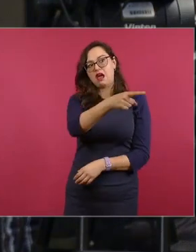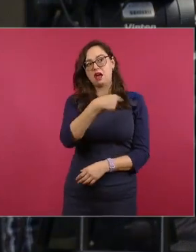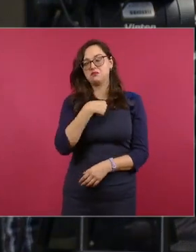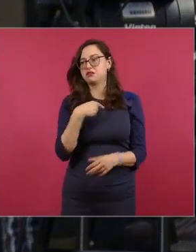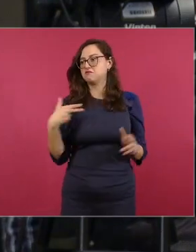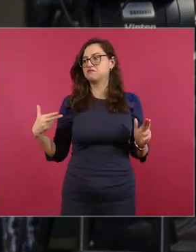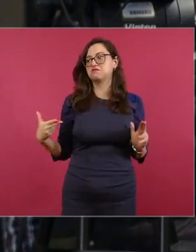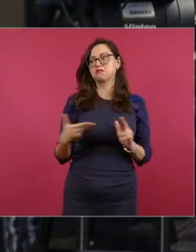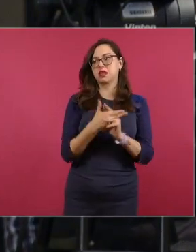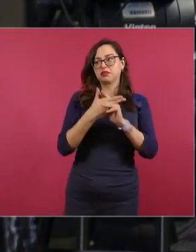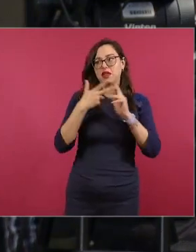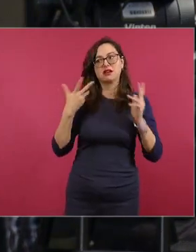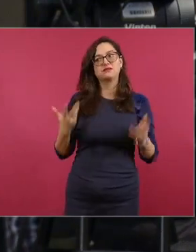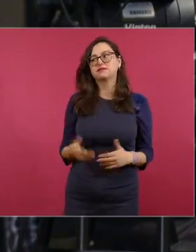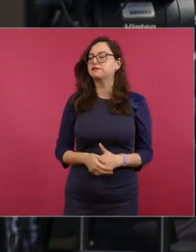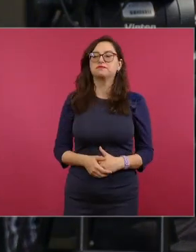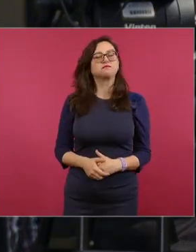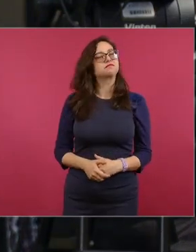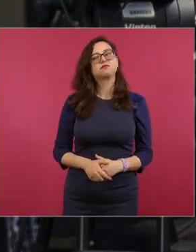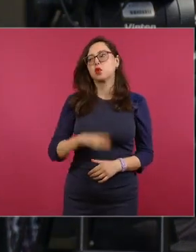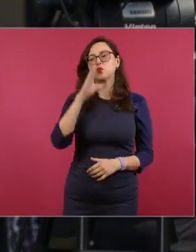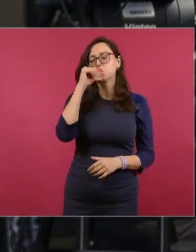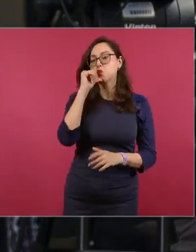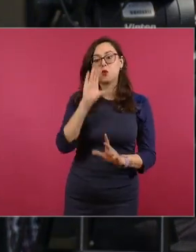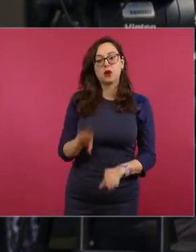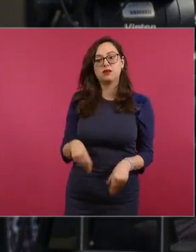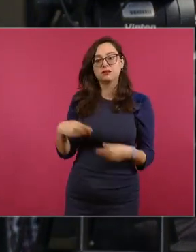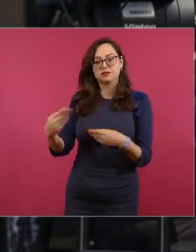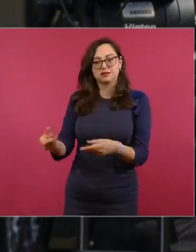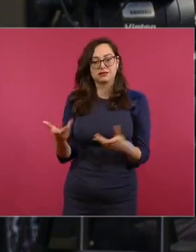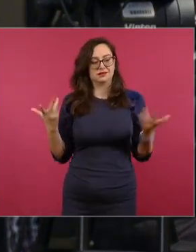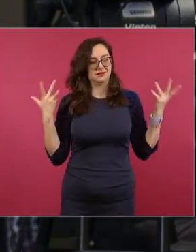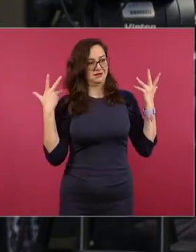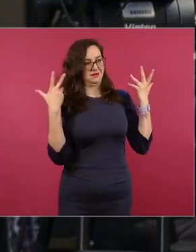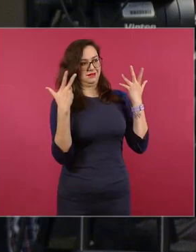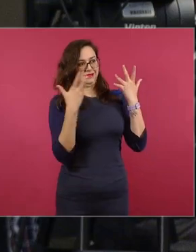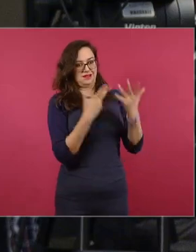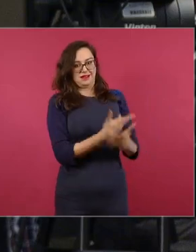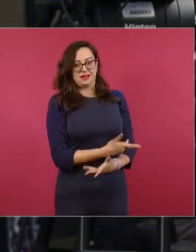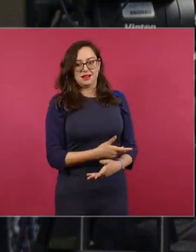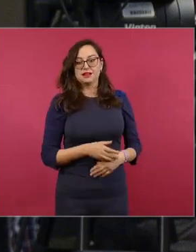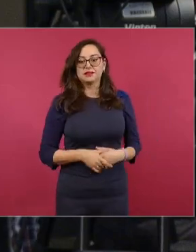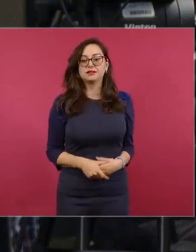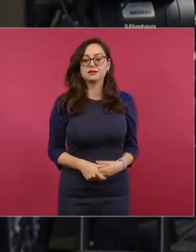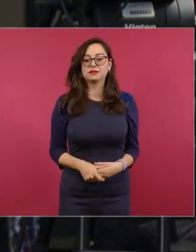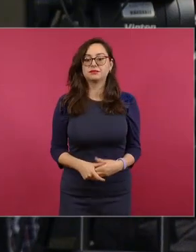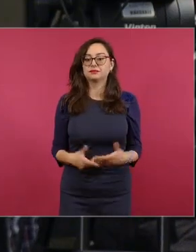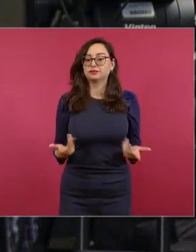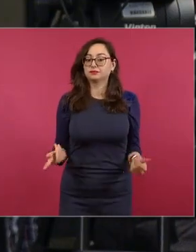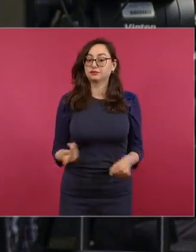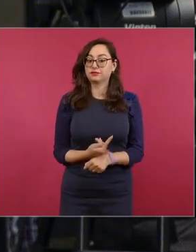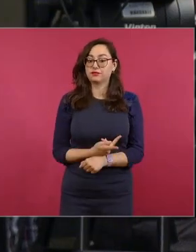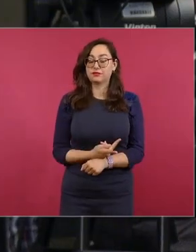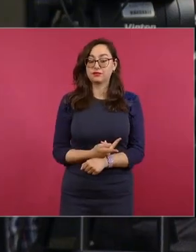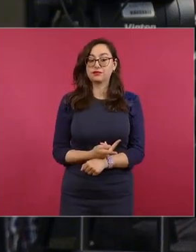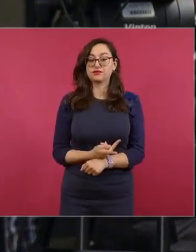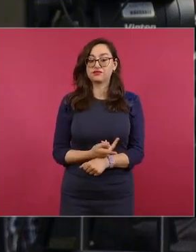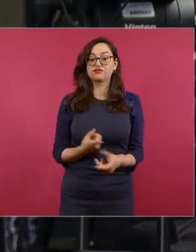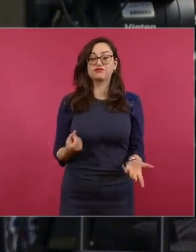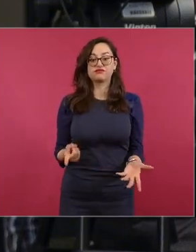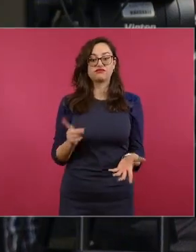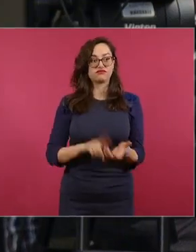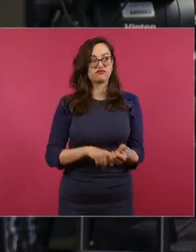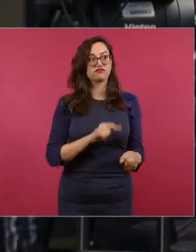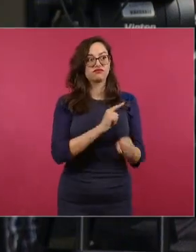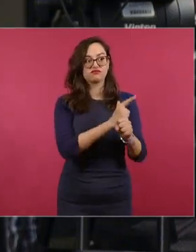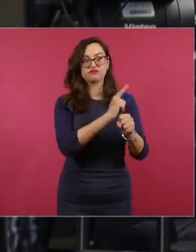rodarán muchas cabezas. Ese es el argumento que le dieron a la madre de este muchacho. Hay un gran desaseo que ella acusa,